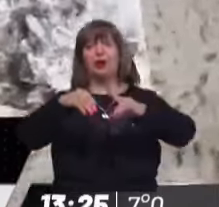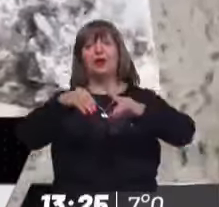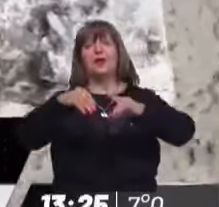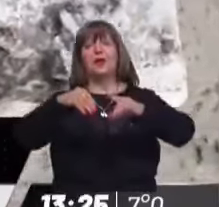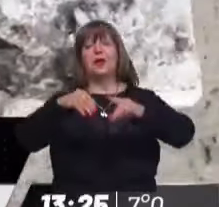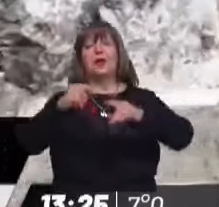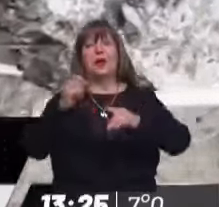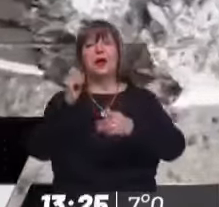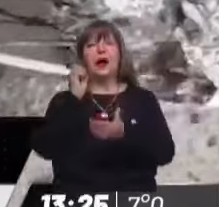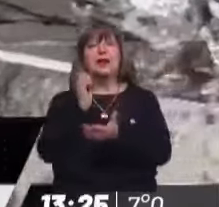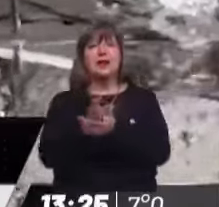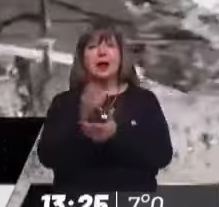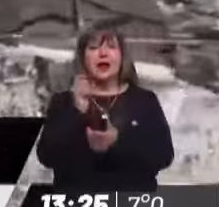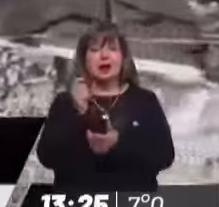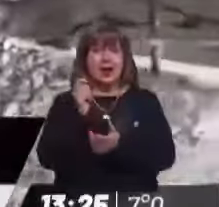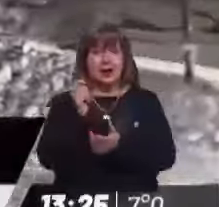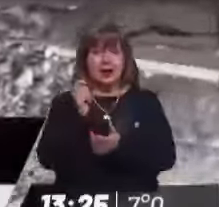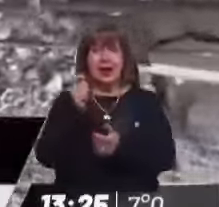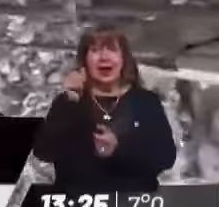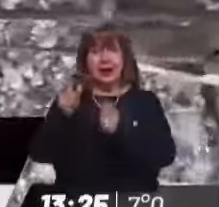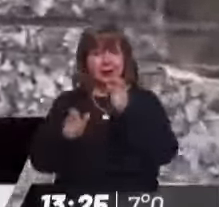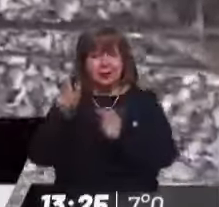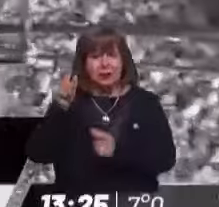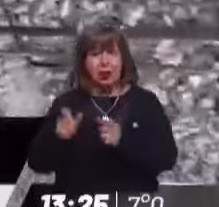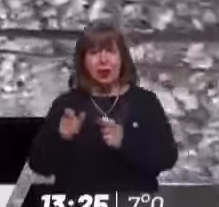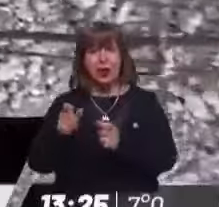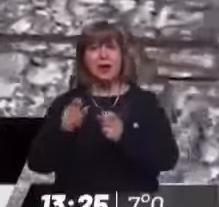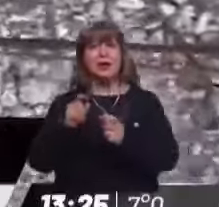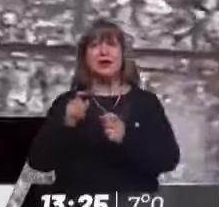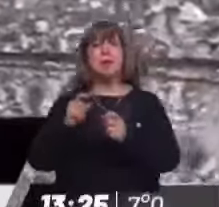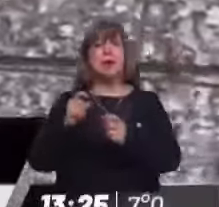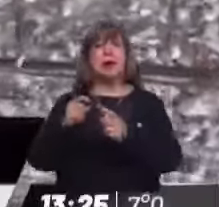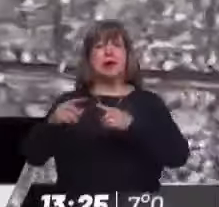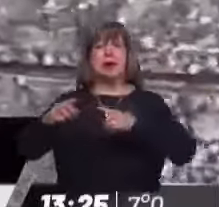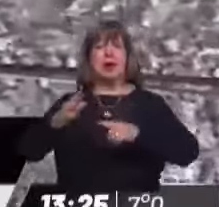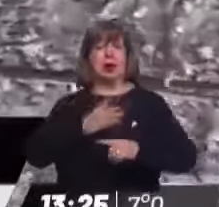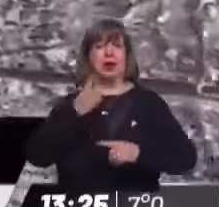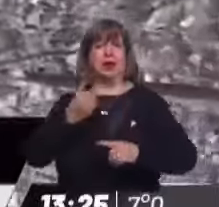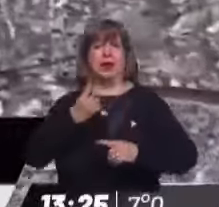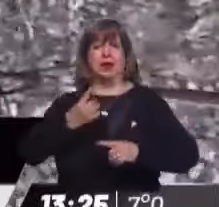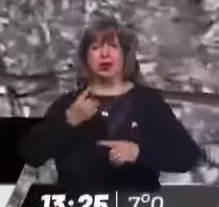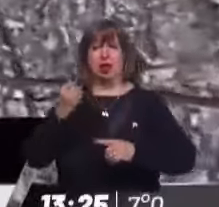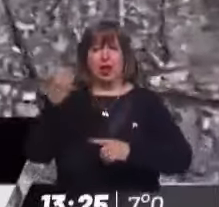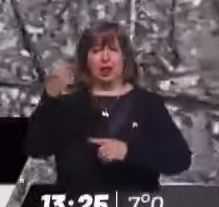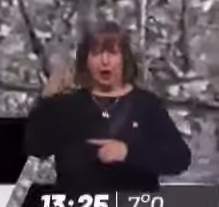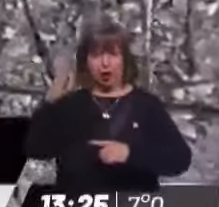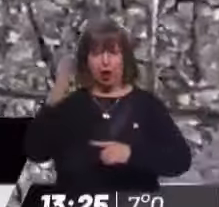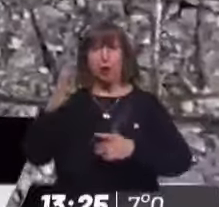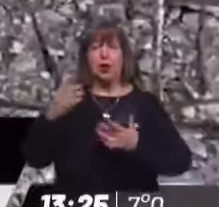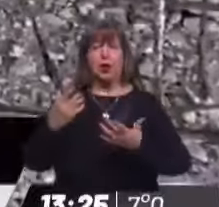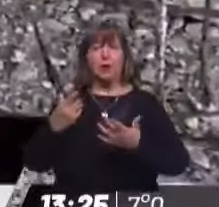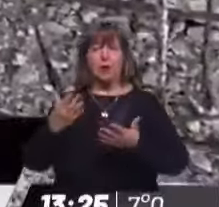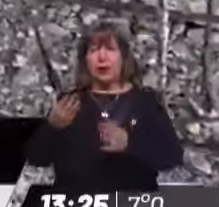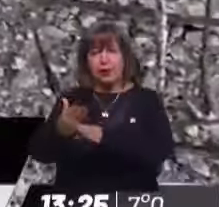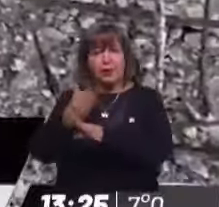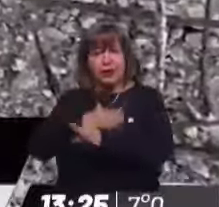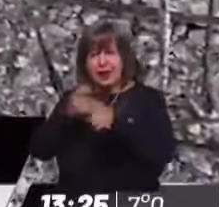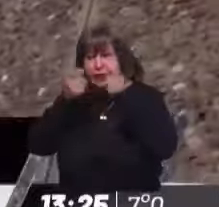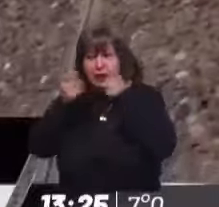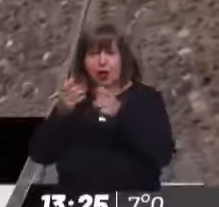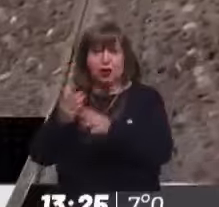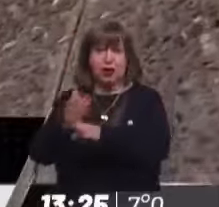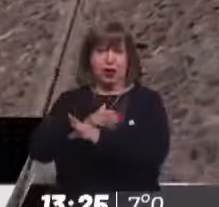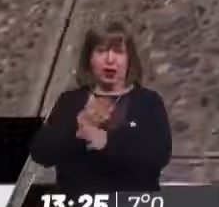Y castiga no solamente a los autores materiales, sino a las dirigencias también, que han permitido o que no han tomado las medidas del